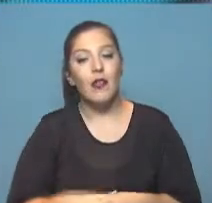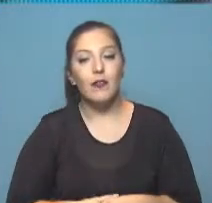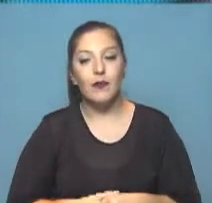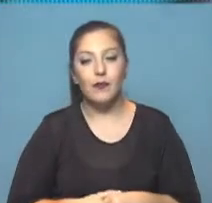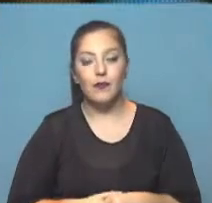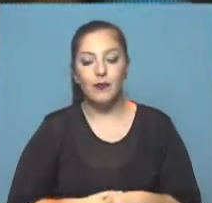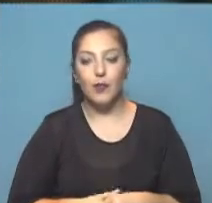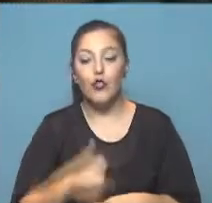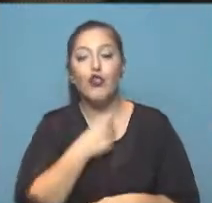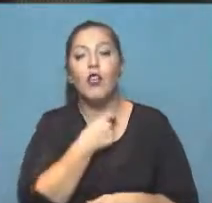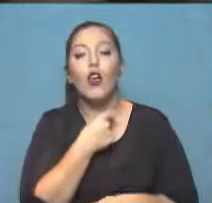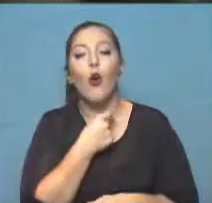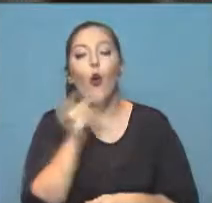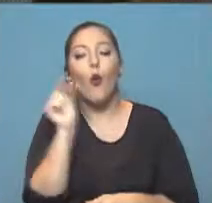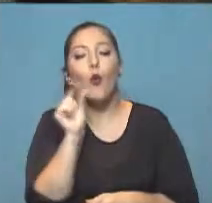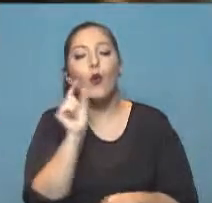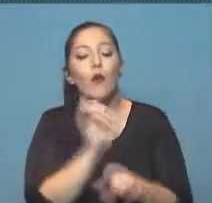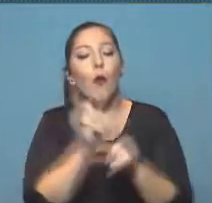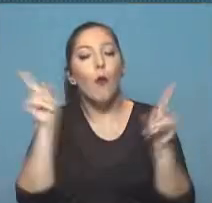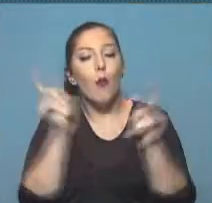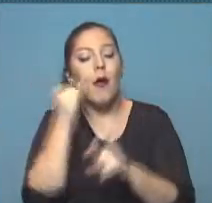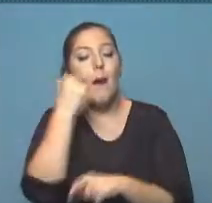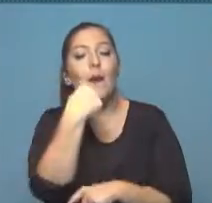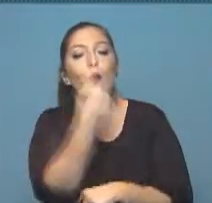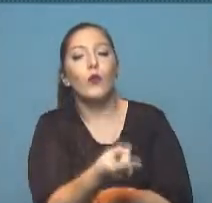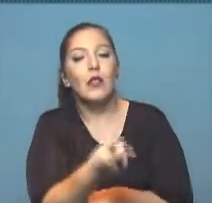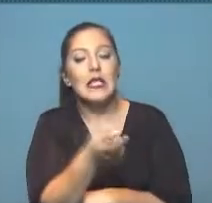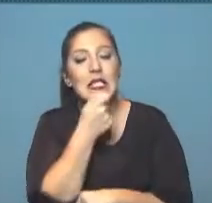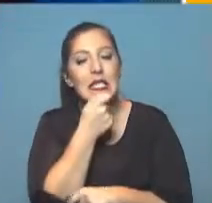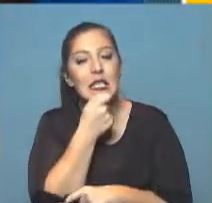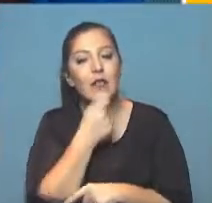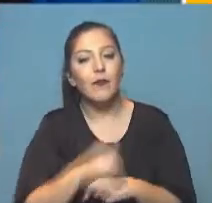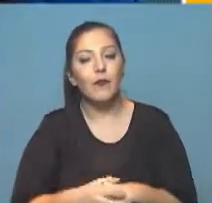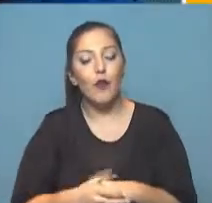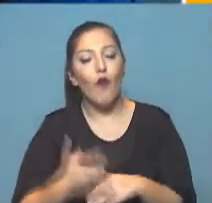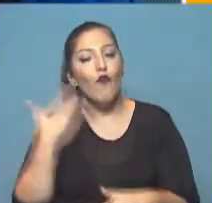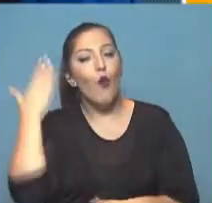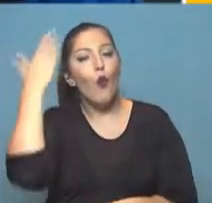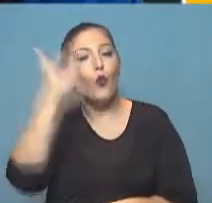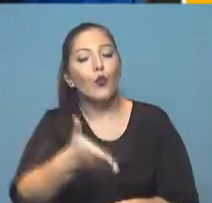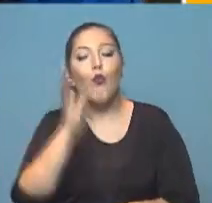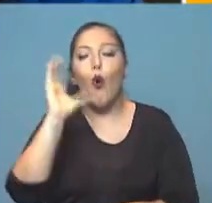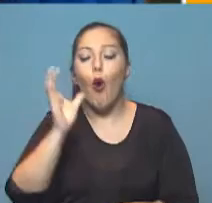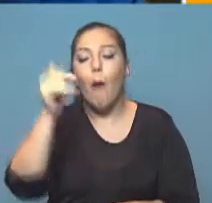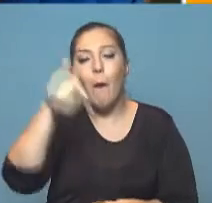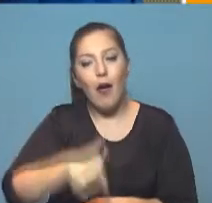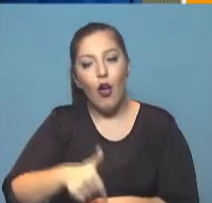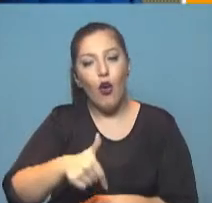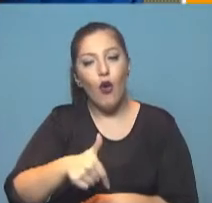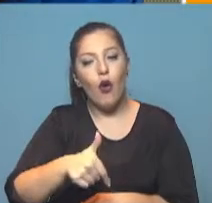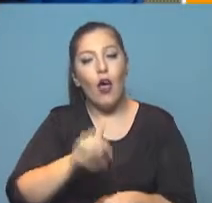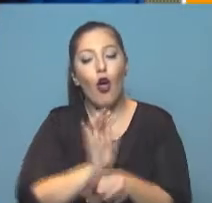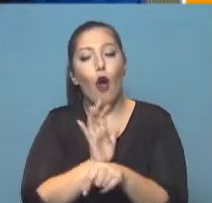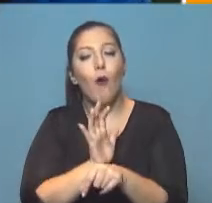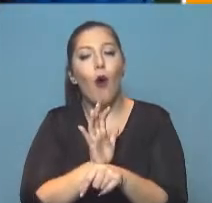Juan. Yo quiero salir un segundo del conflicto y preguntarte si el futuro de Colombia ahora está